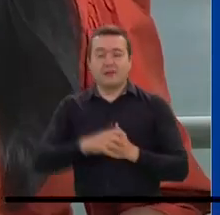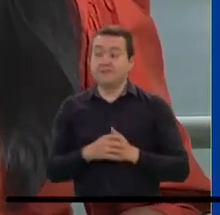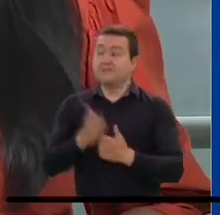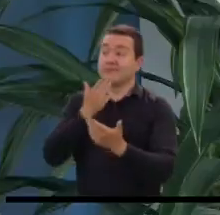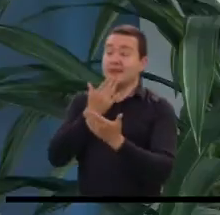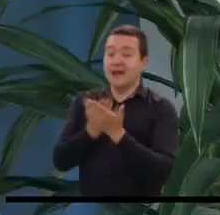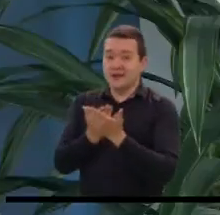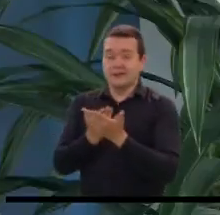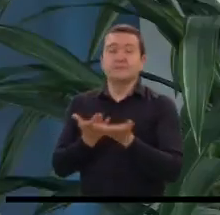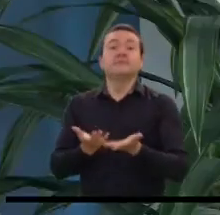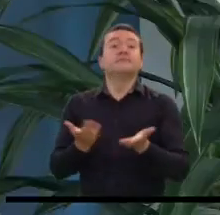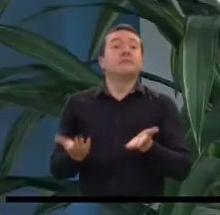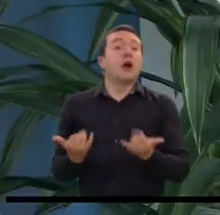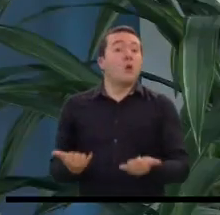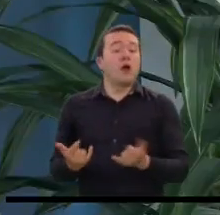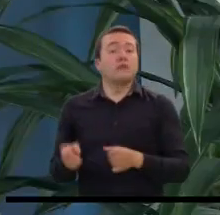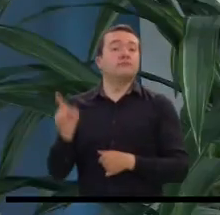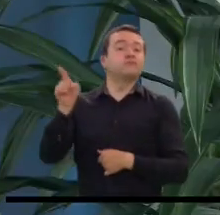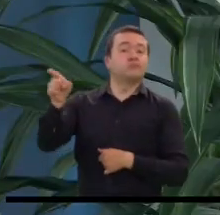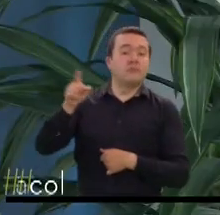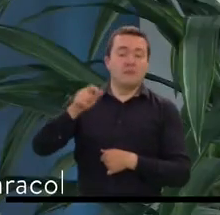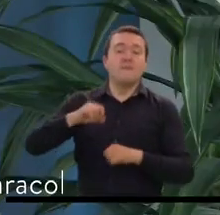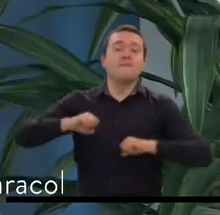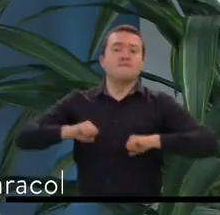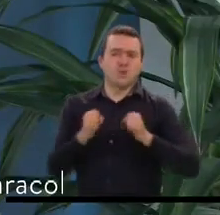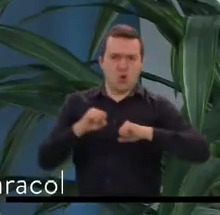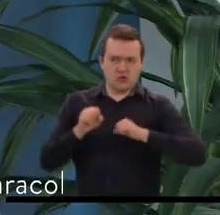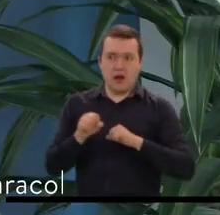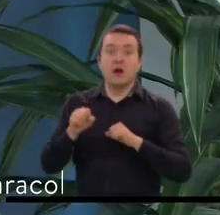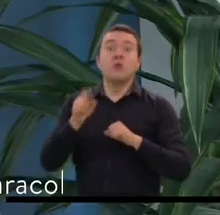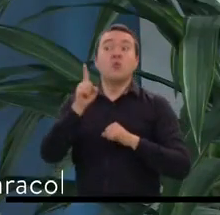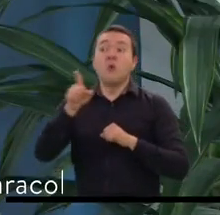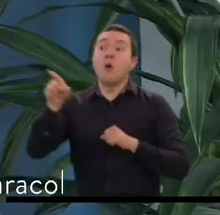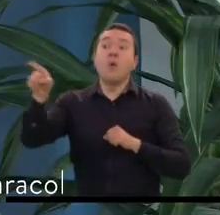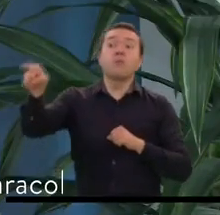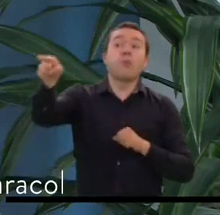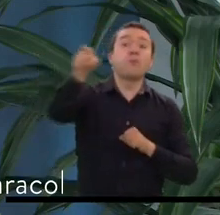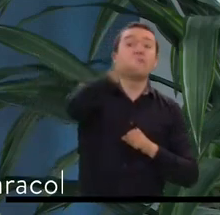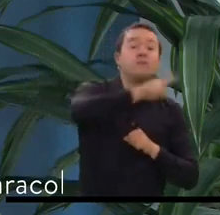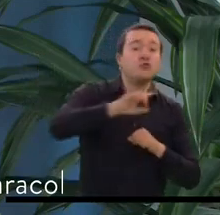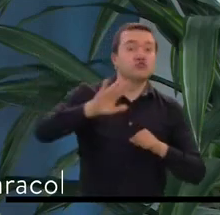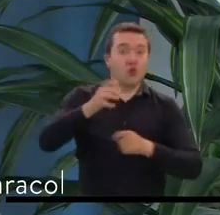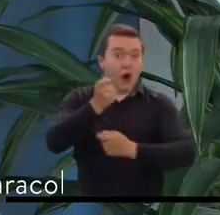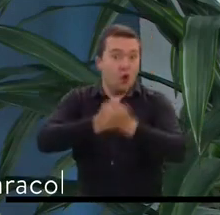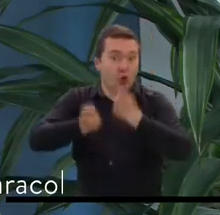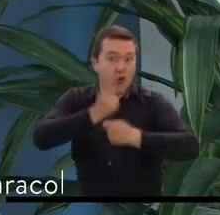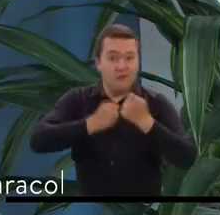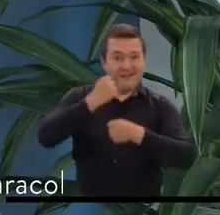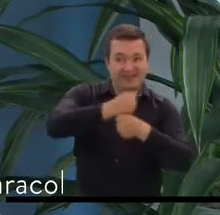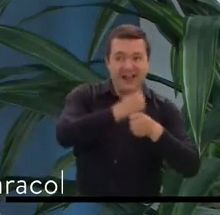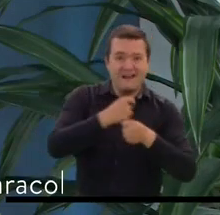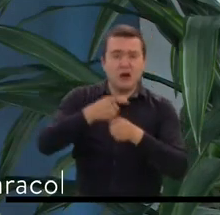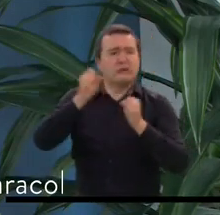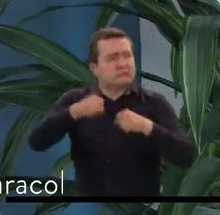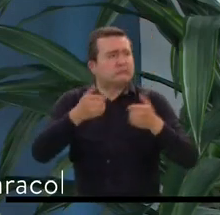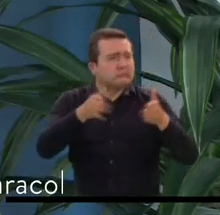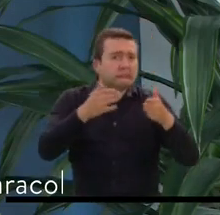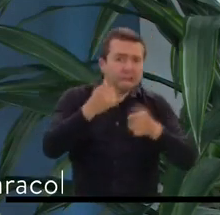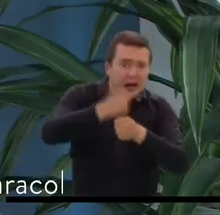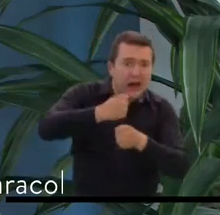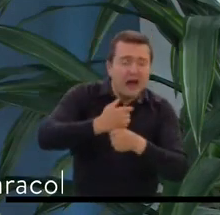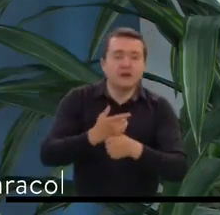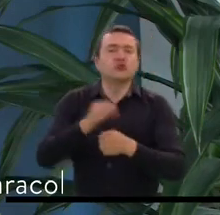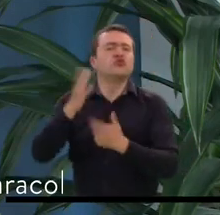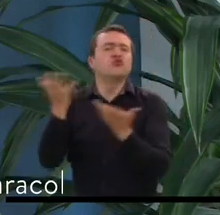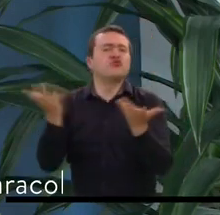Volvemos a Bogotá porque más sectores económicos están pidiendo pistas para su reactivación. Empresarios de bingos y casinos aseguraron